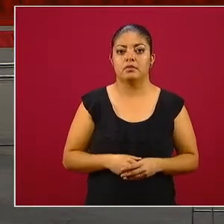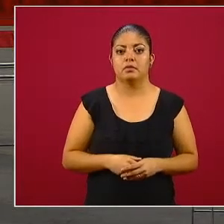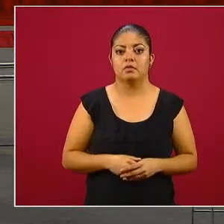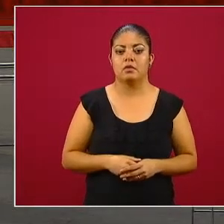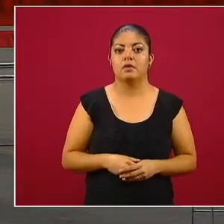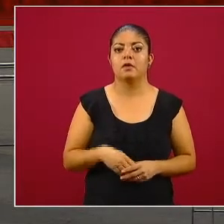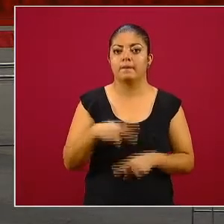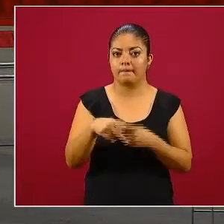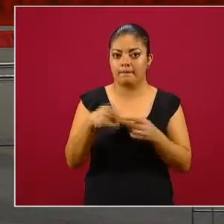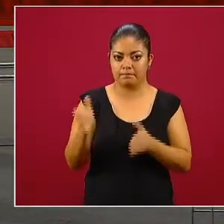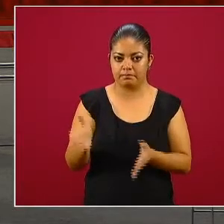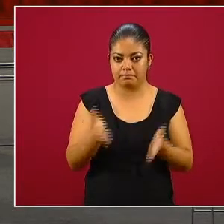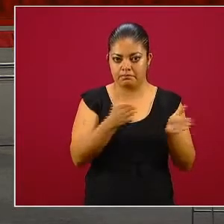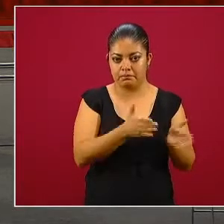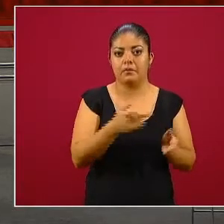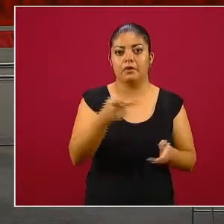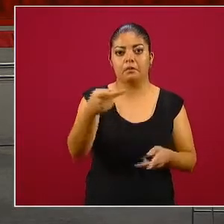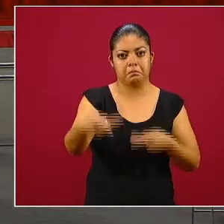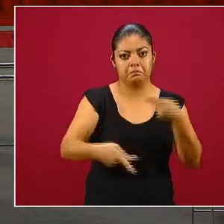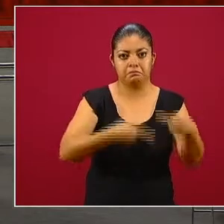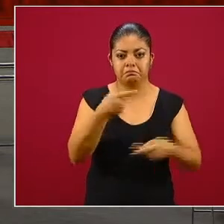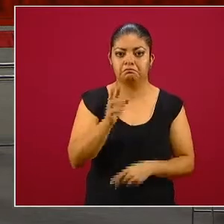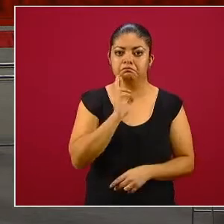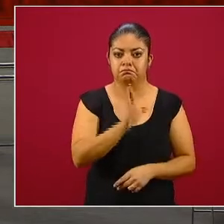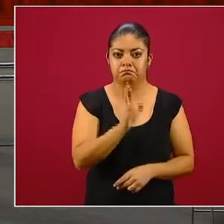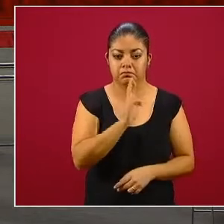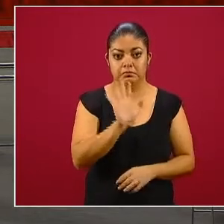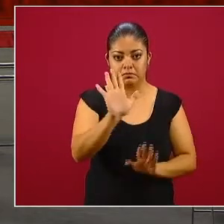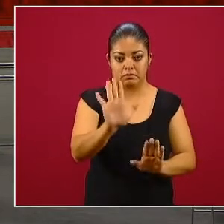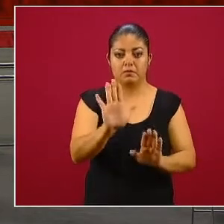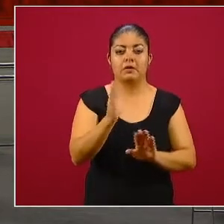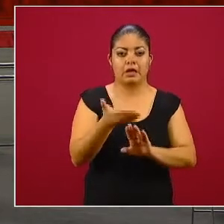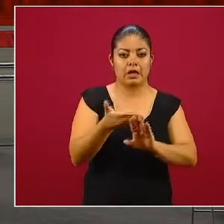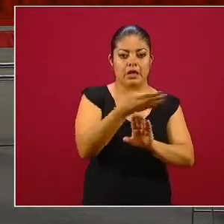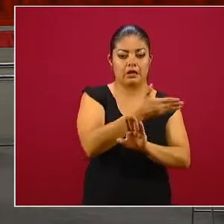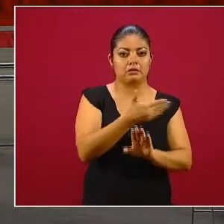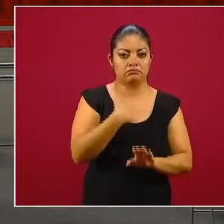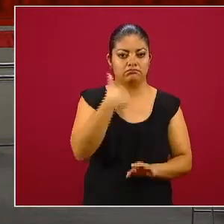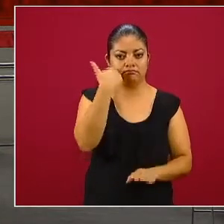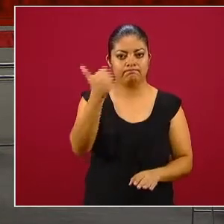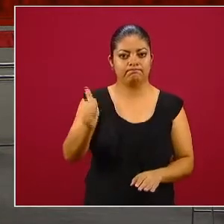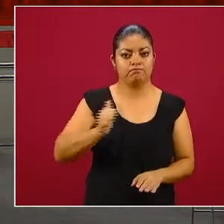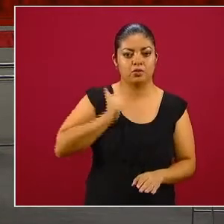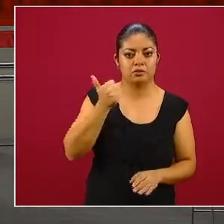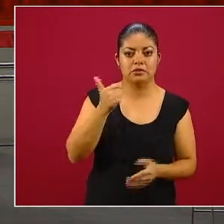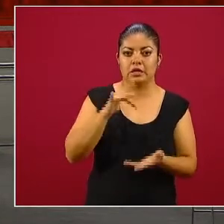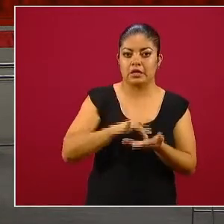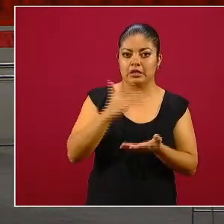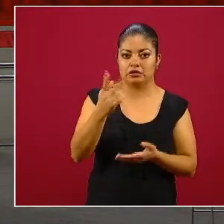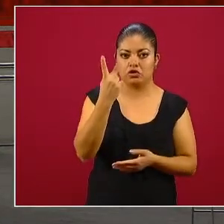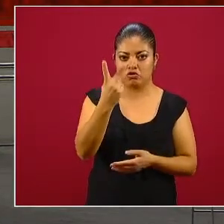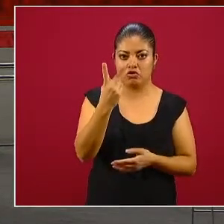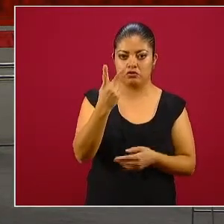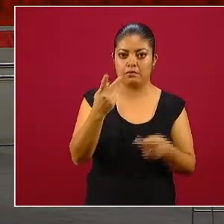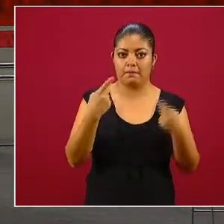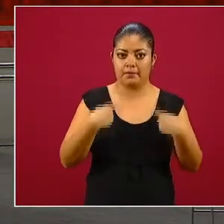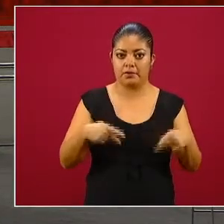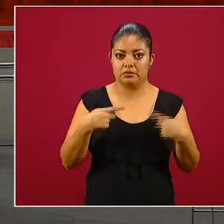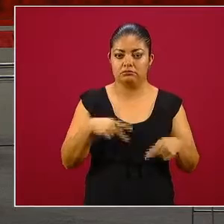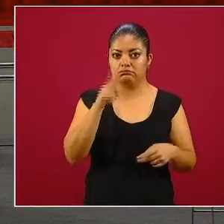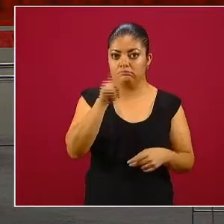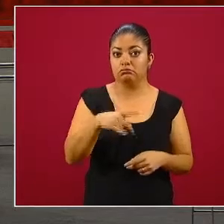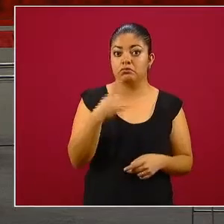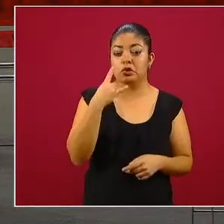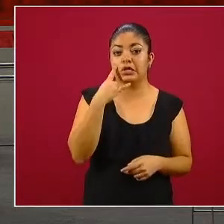Vamos a pasar a las preguntas y respuestas. Antes quisiera aprovechar para agradecer a dos colegas que